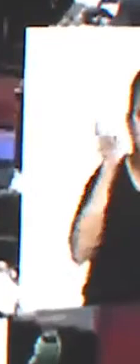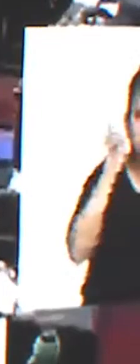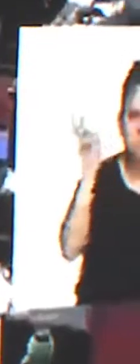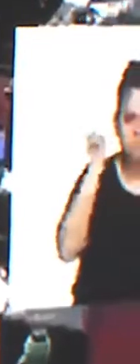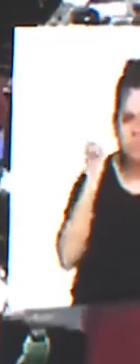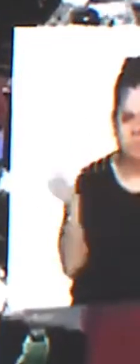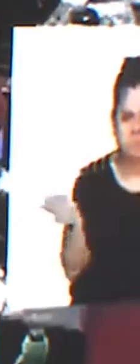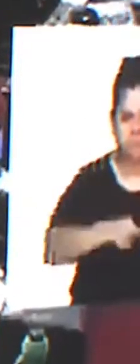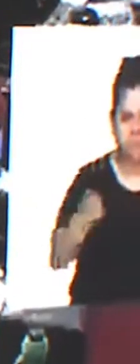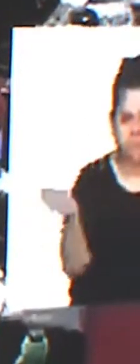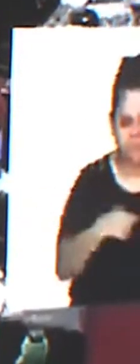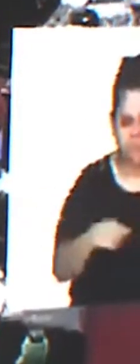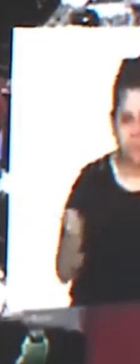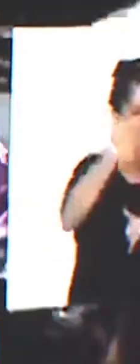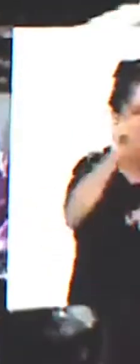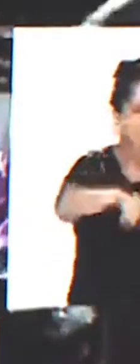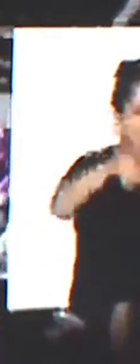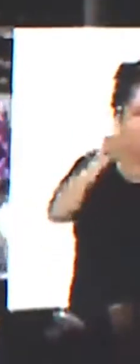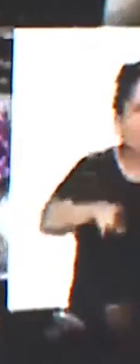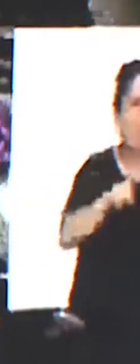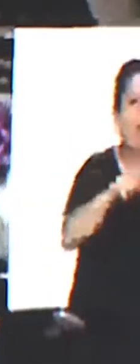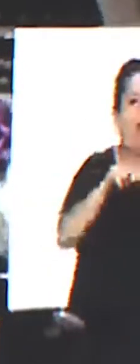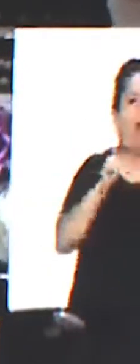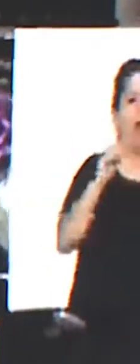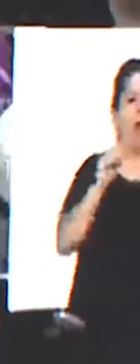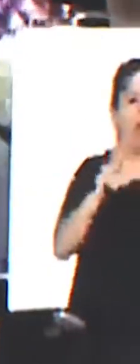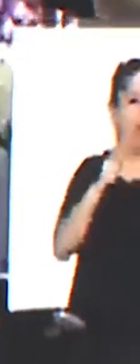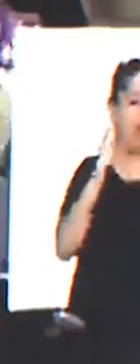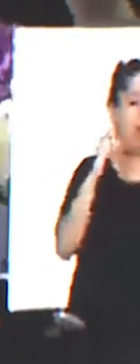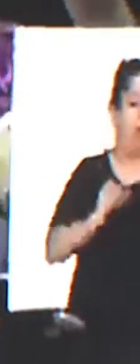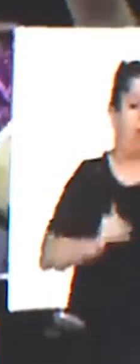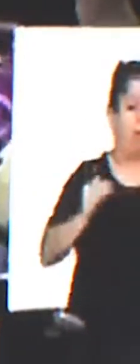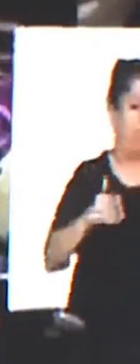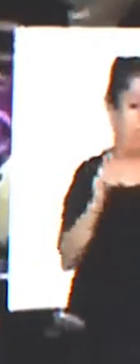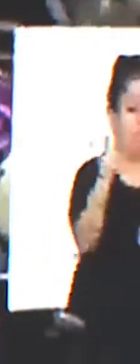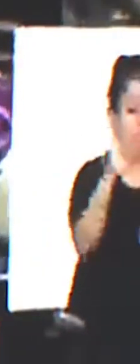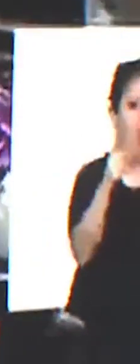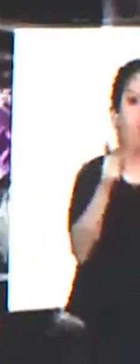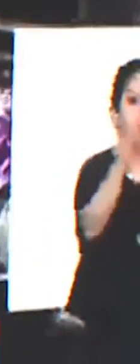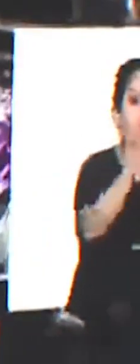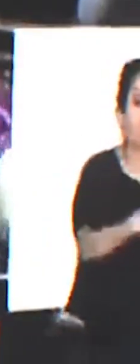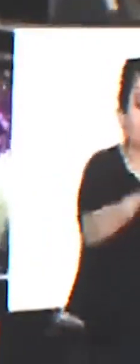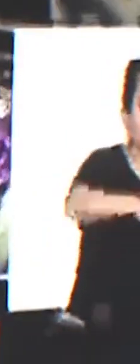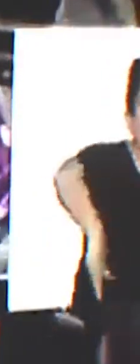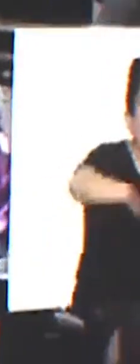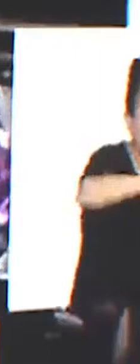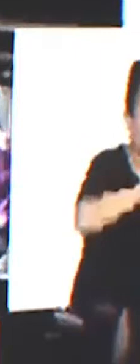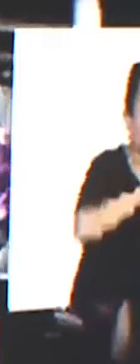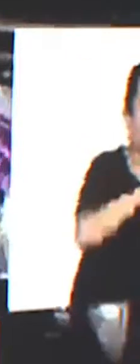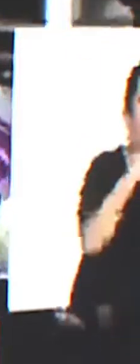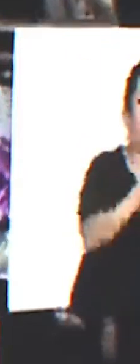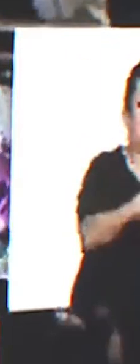nada. Ni los diputados, ni las organizaciones sociales, ni los actores